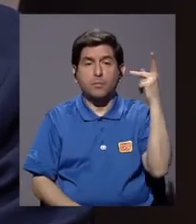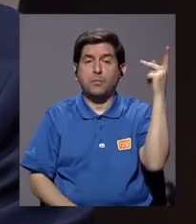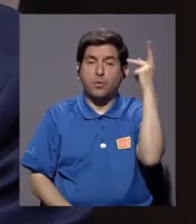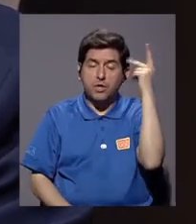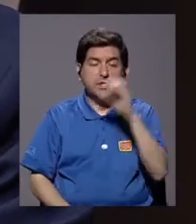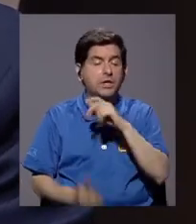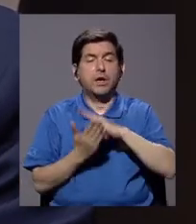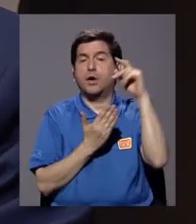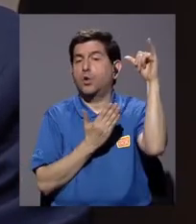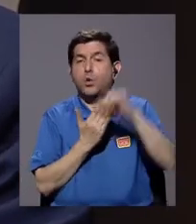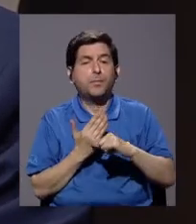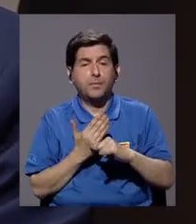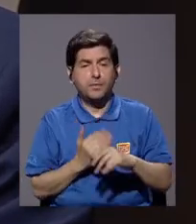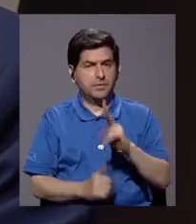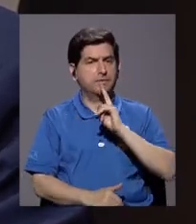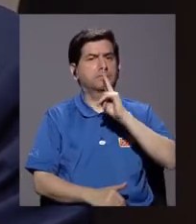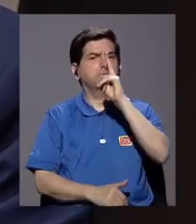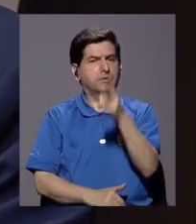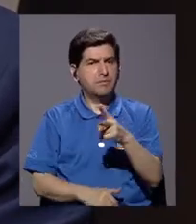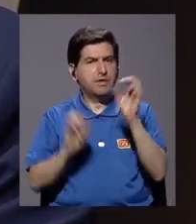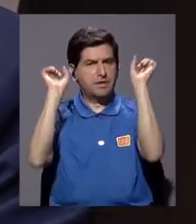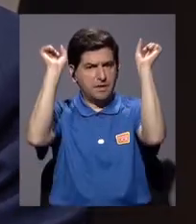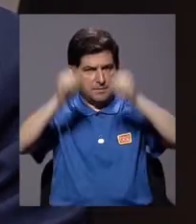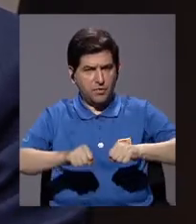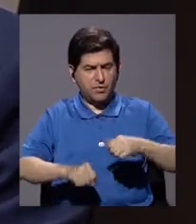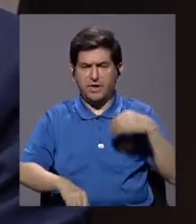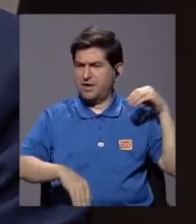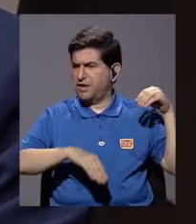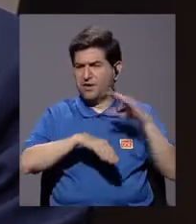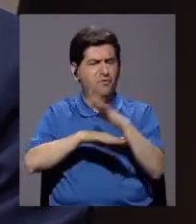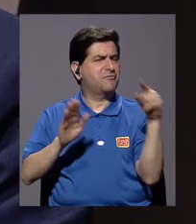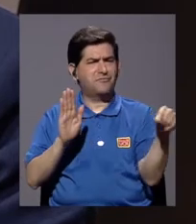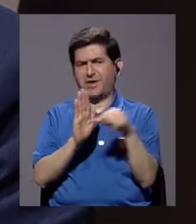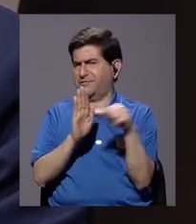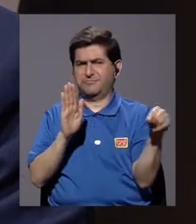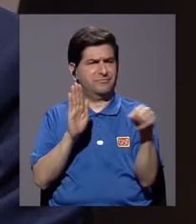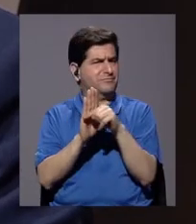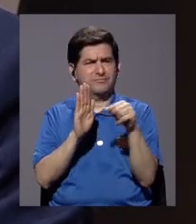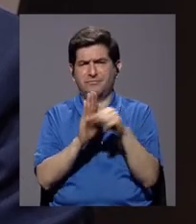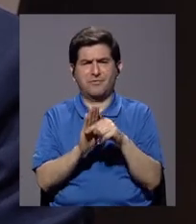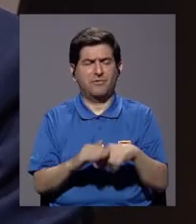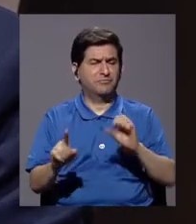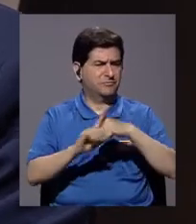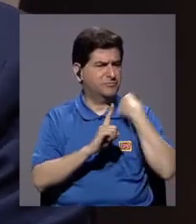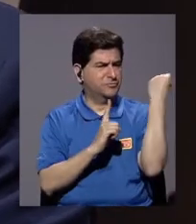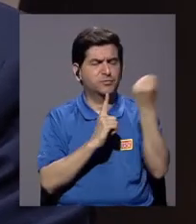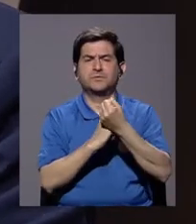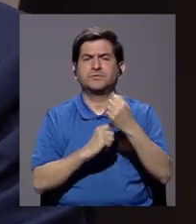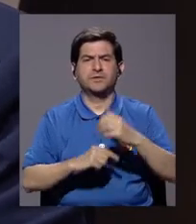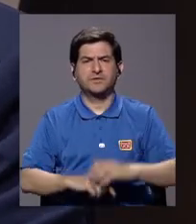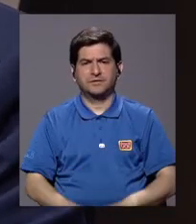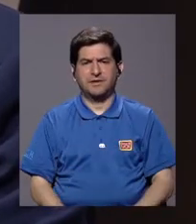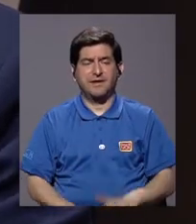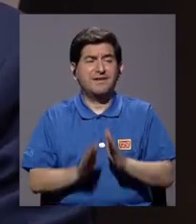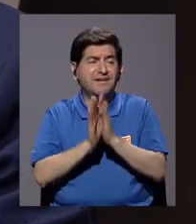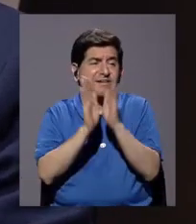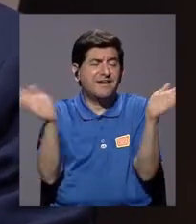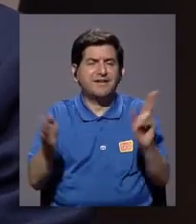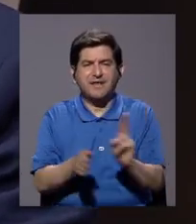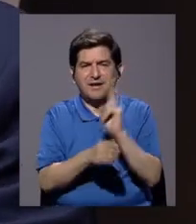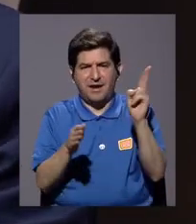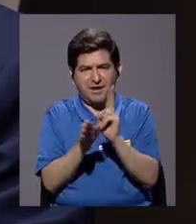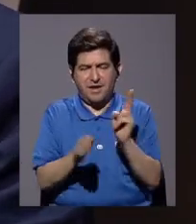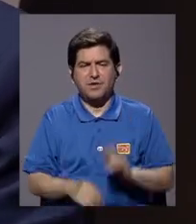política o un proyecto verdaderamente es posible y no tiene efectos tan negativos sobre la sociedad. En general, el